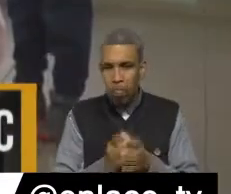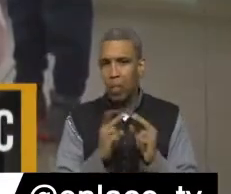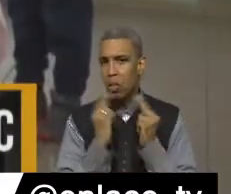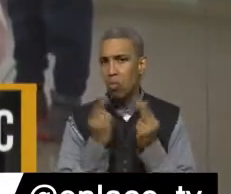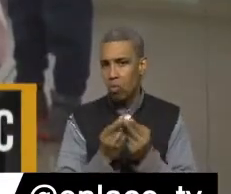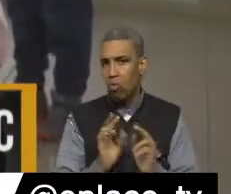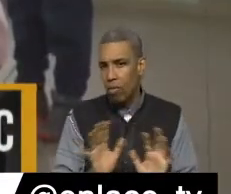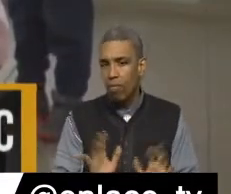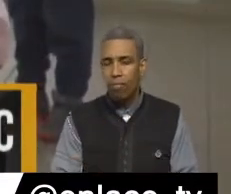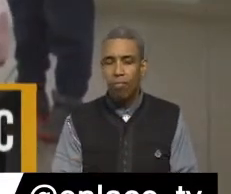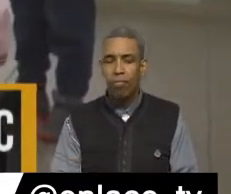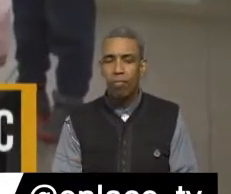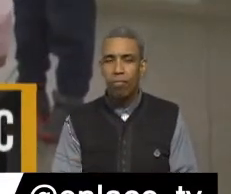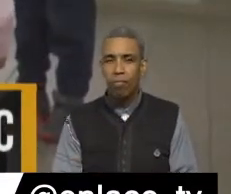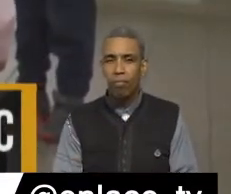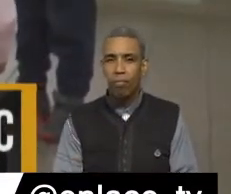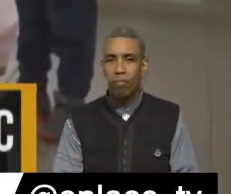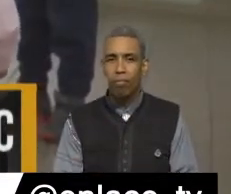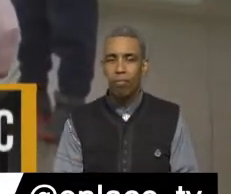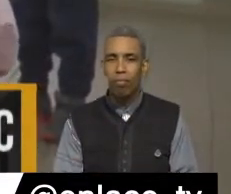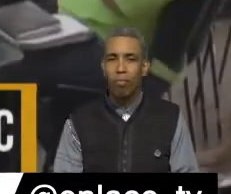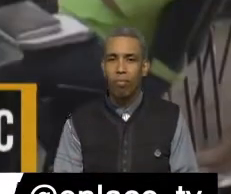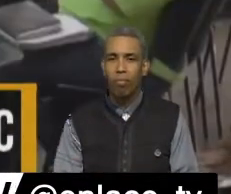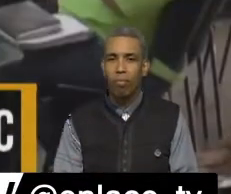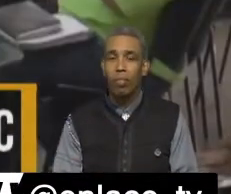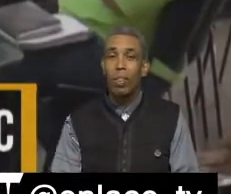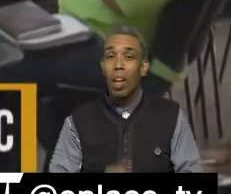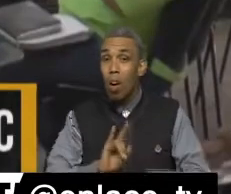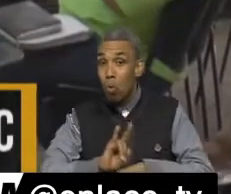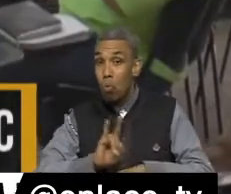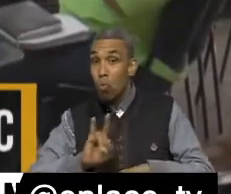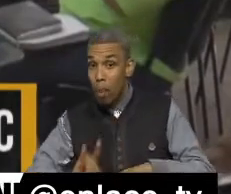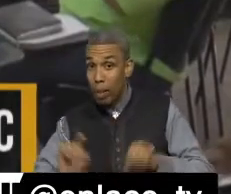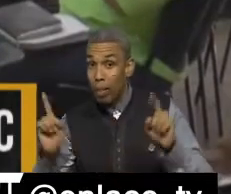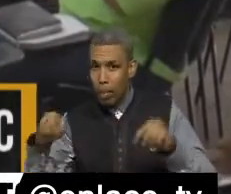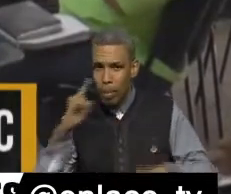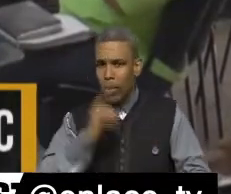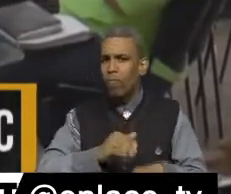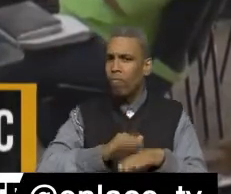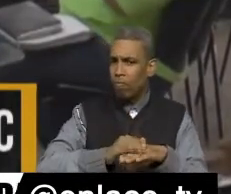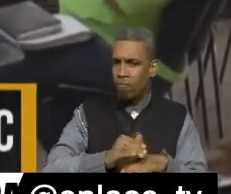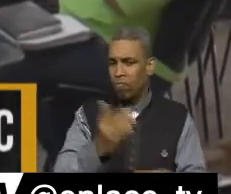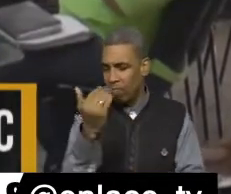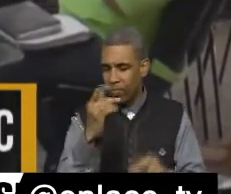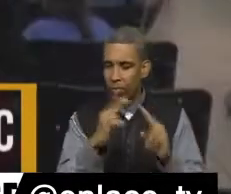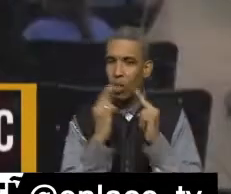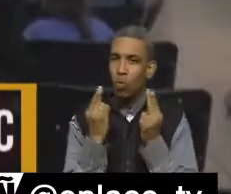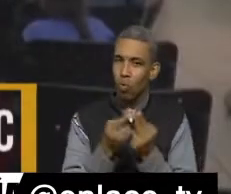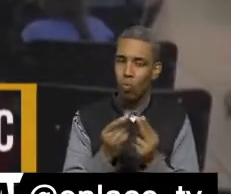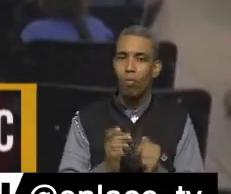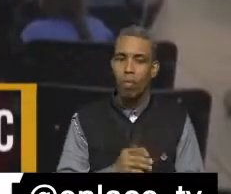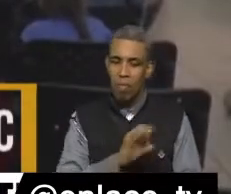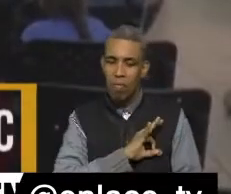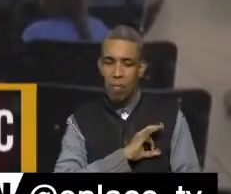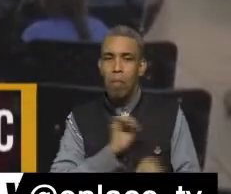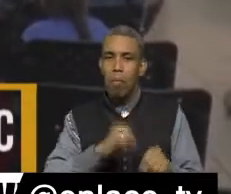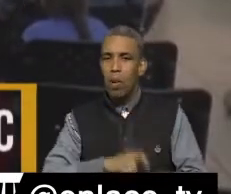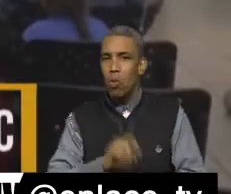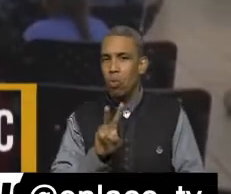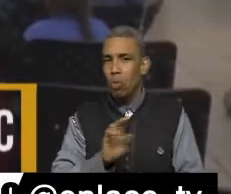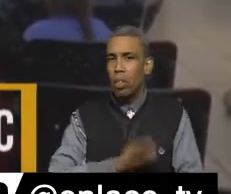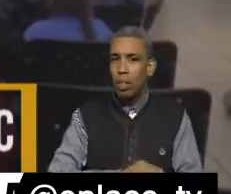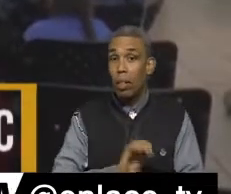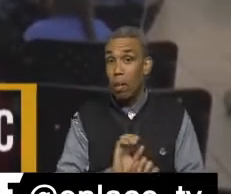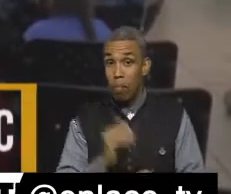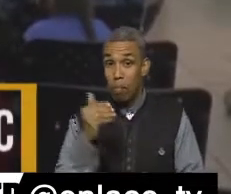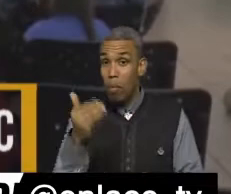Unidad Municipal de Asistencia Técnica Agropecuaria UMATA extiende la invitación para agendar a partir de este espacio otras reuniones que